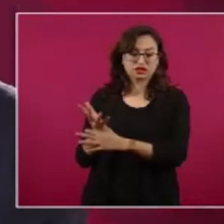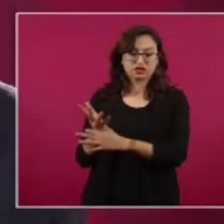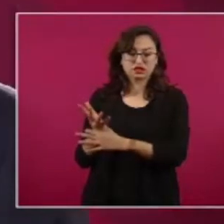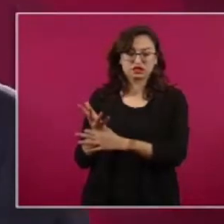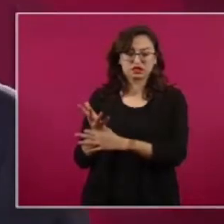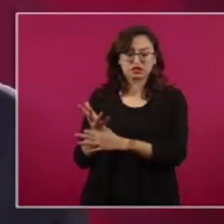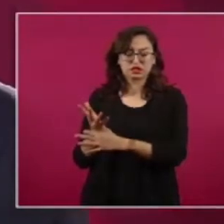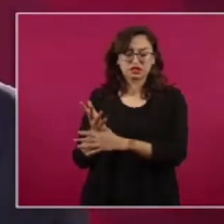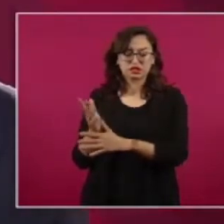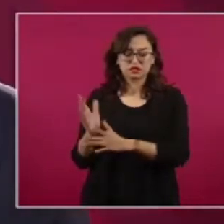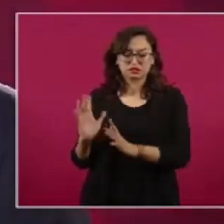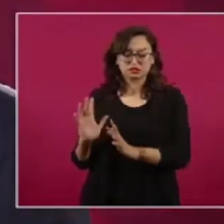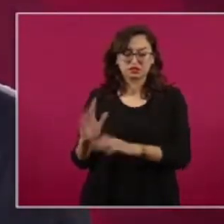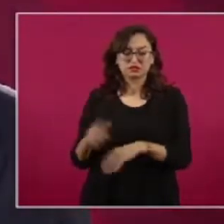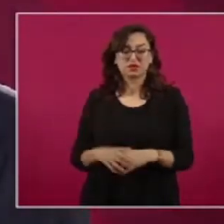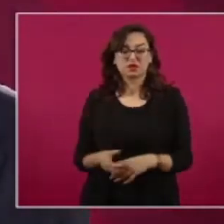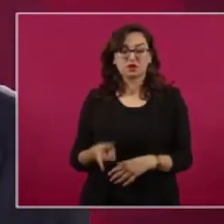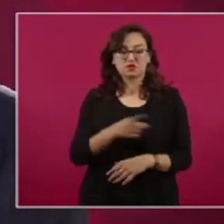que